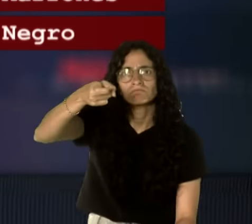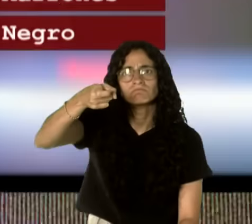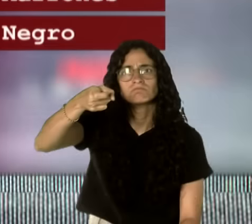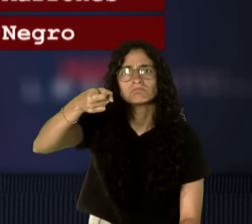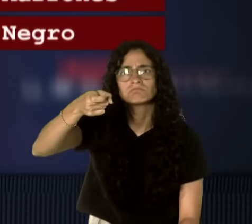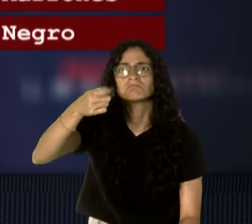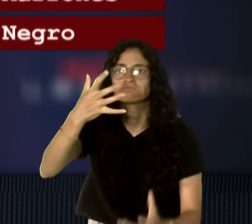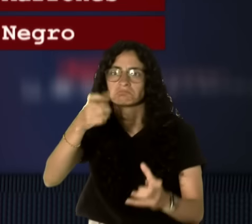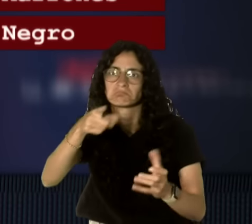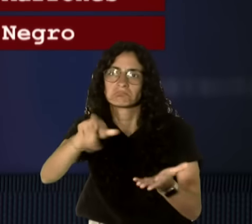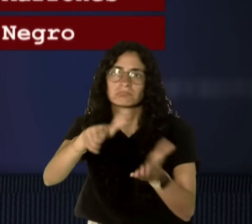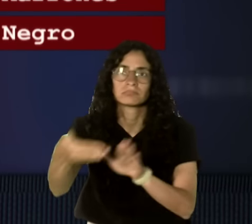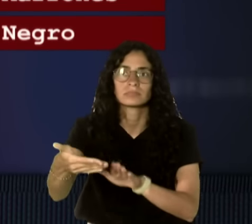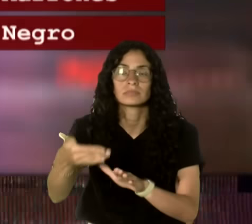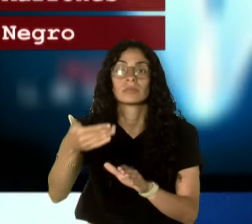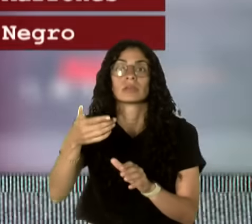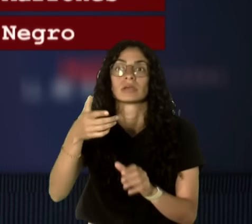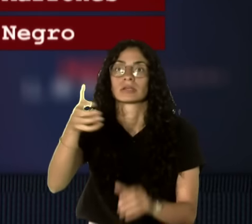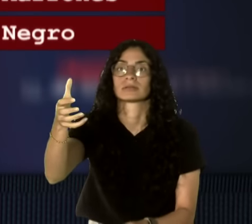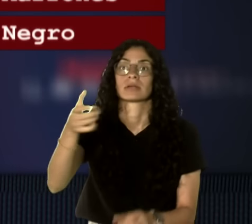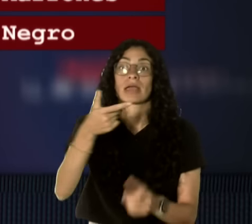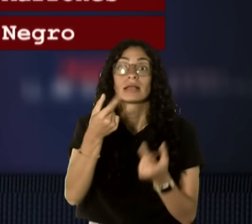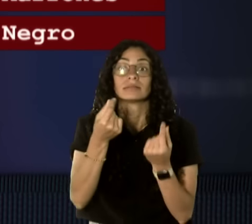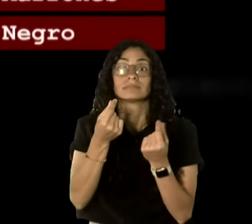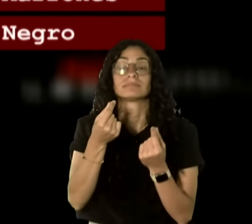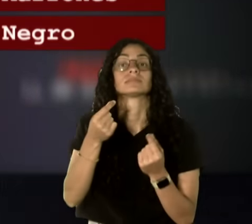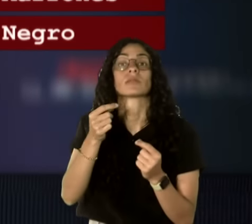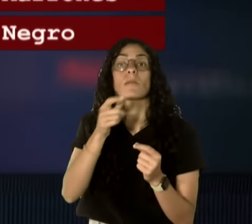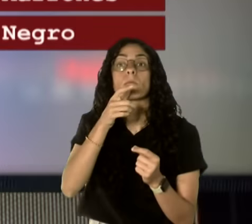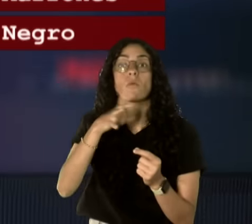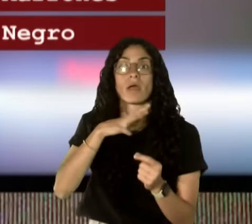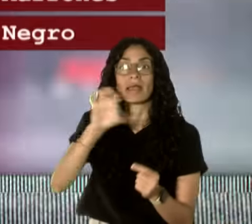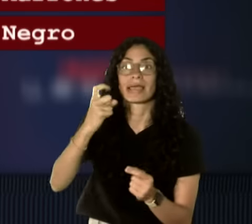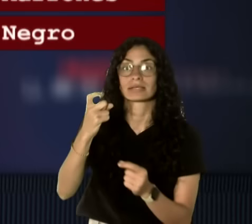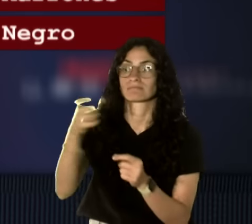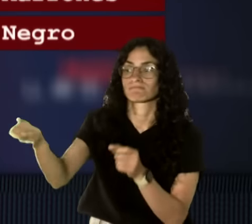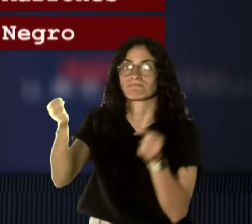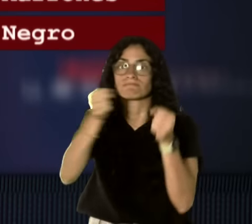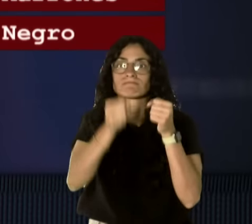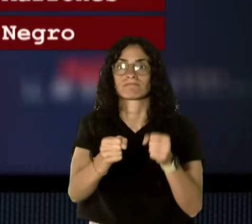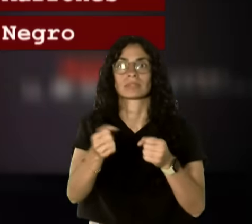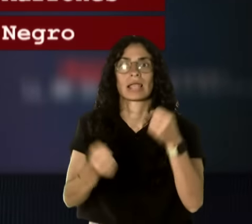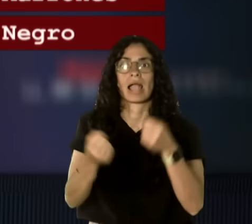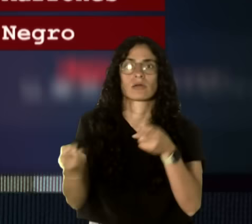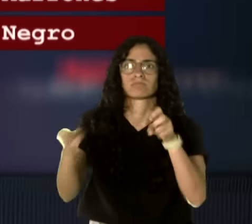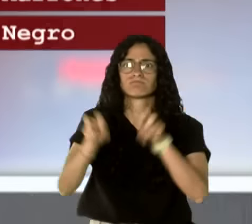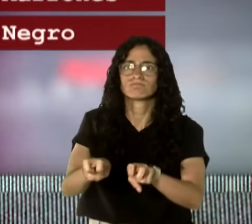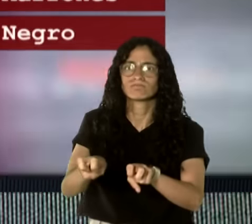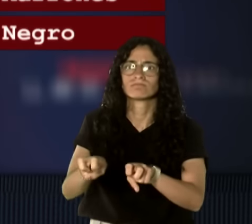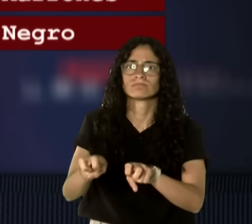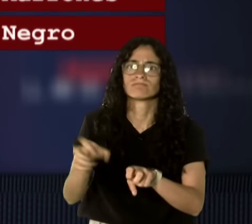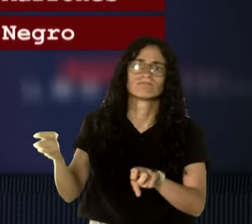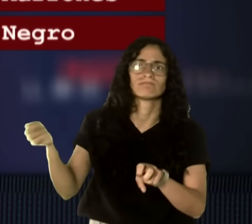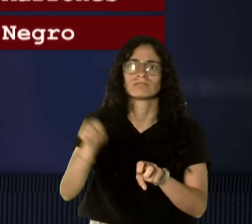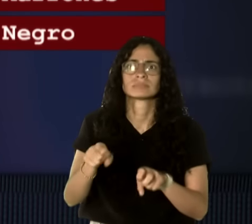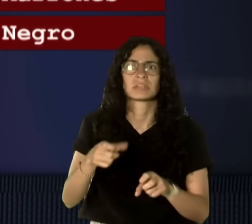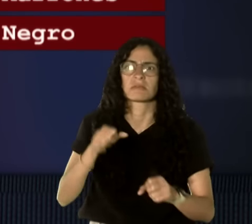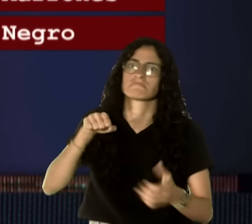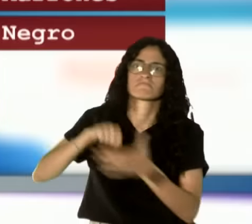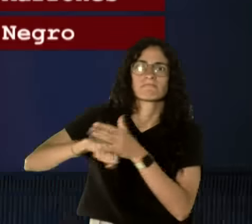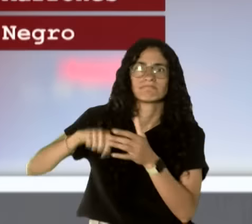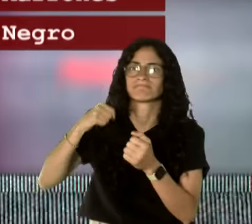la obligó a montarse en el carro donde él estaba guiando sí delante de un montón de gente ahí a los runtun tú gritándole y hablándole